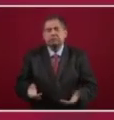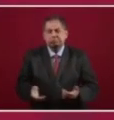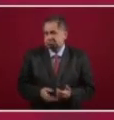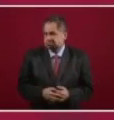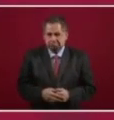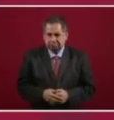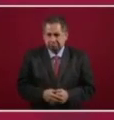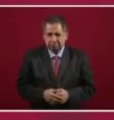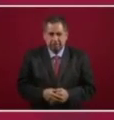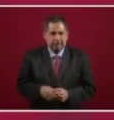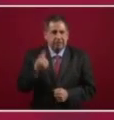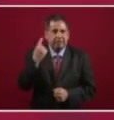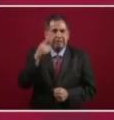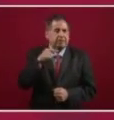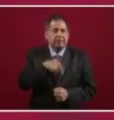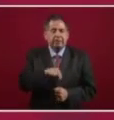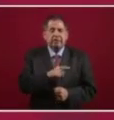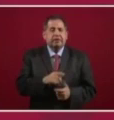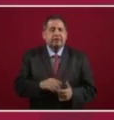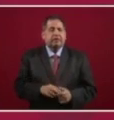para